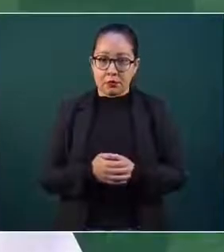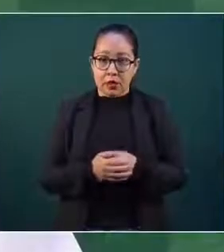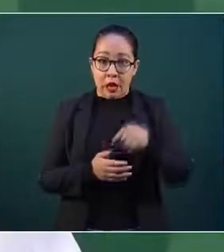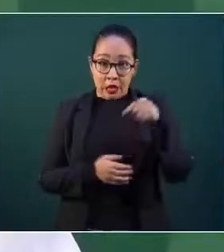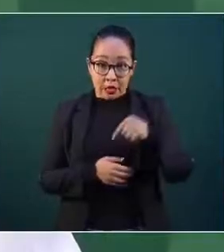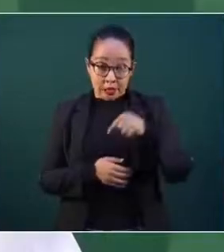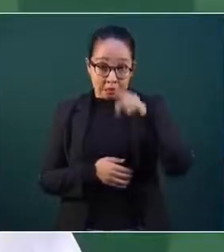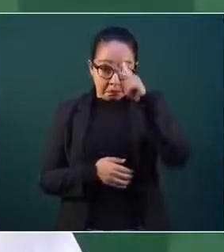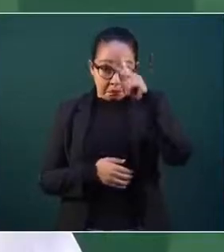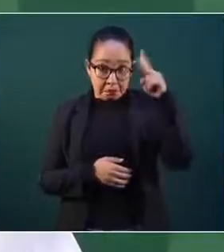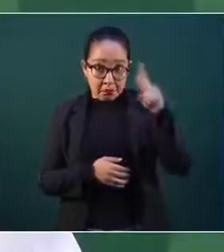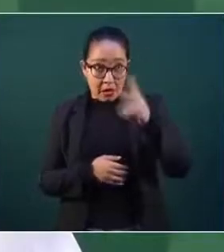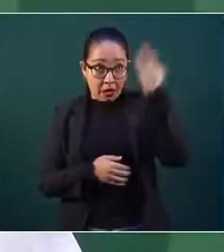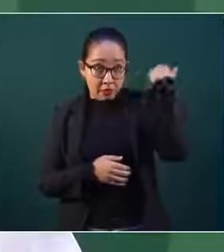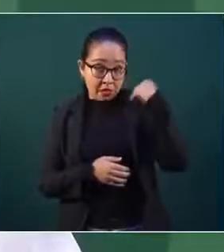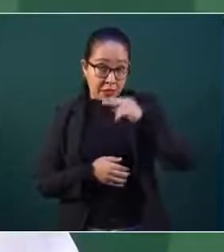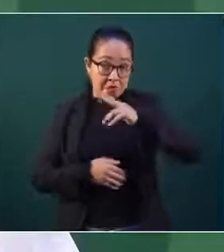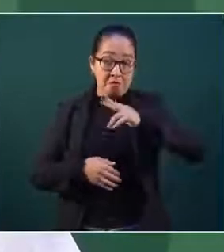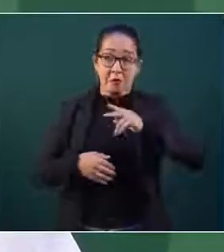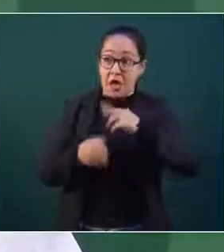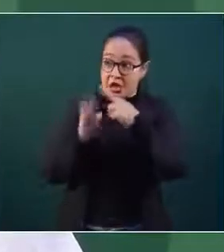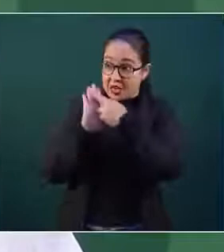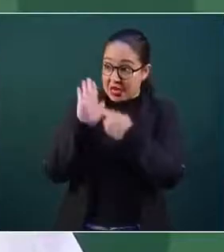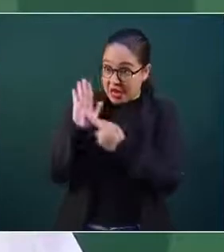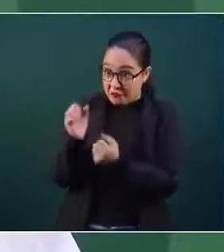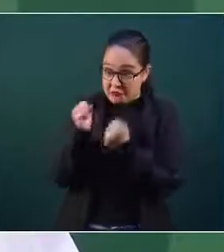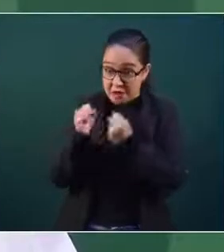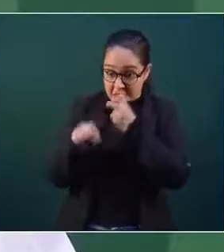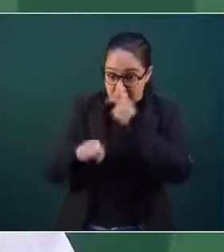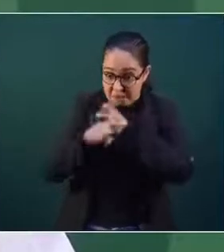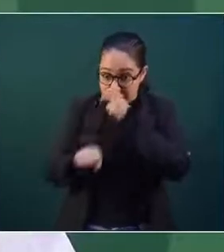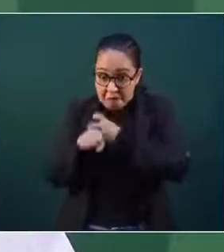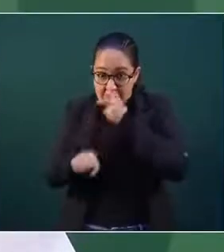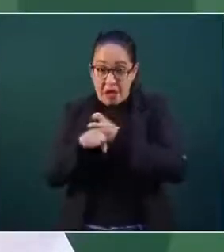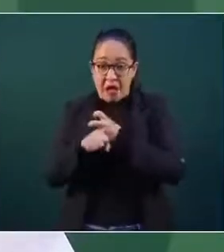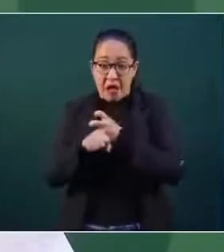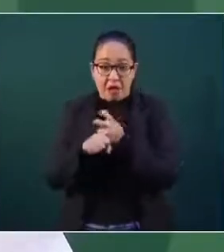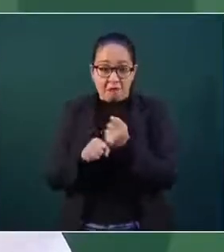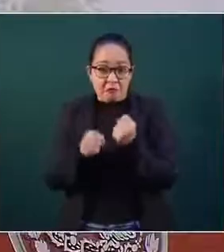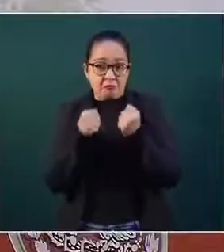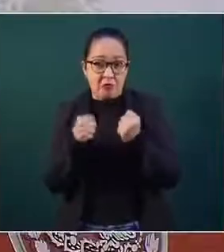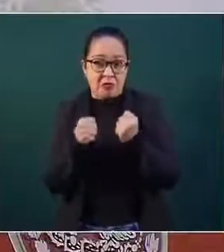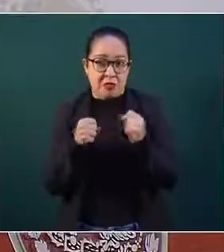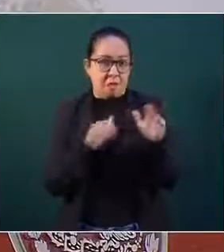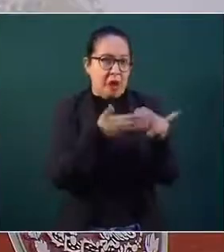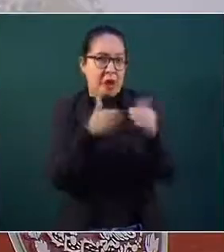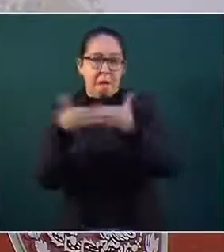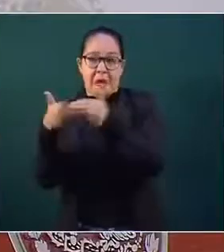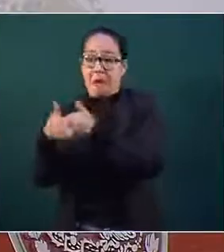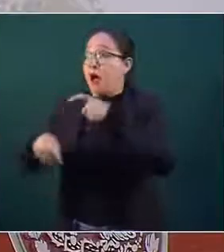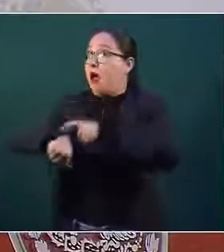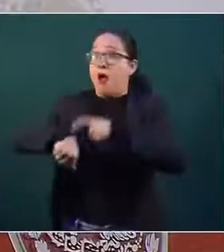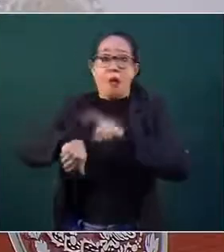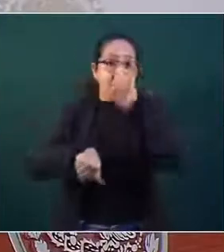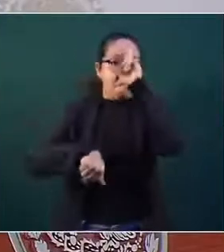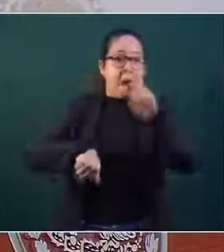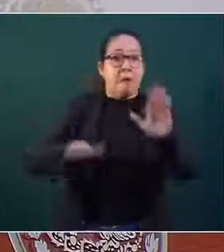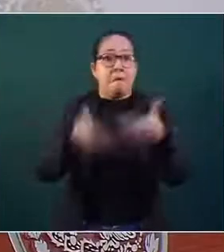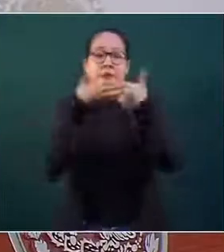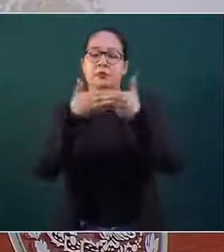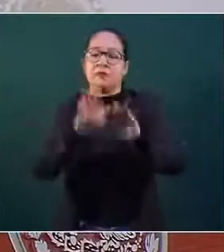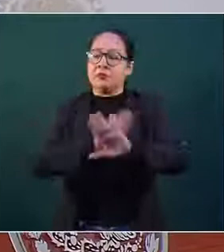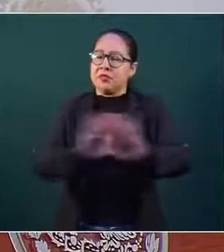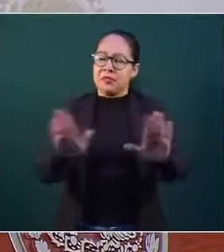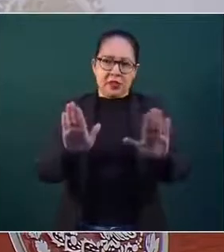de queda, no hubieron medidas drásticas ni en los peores